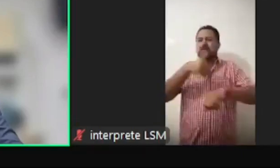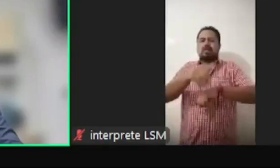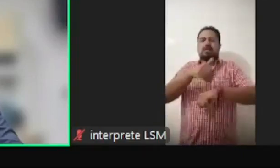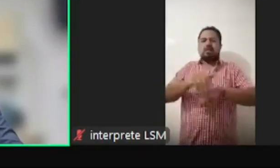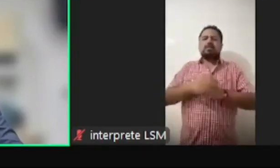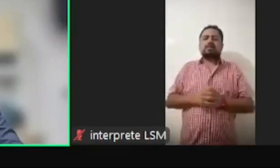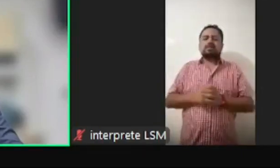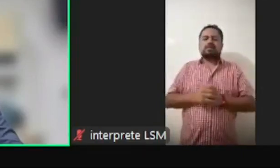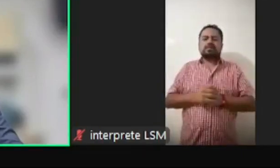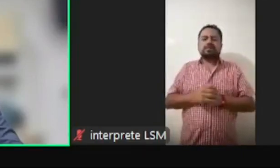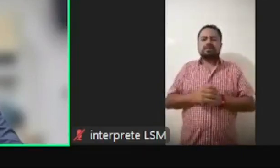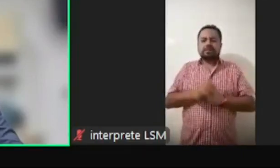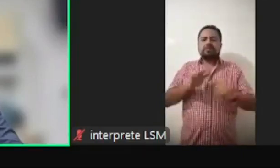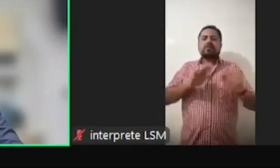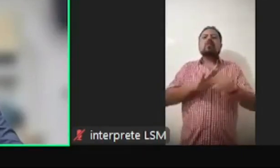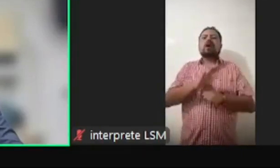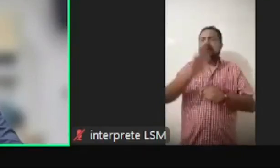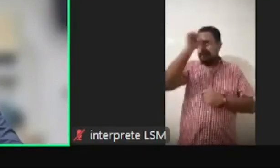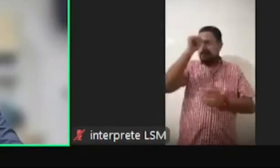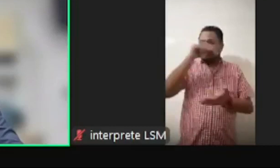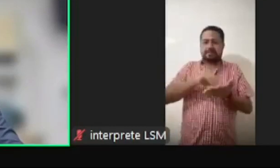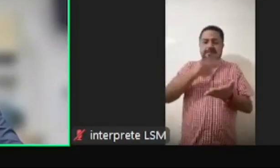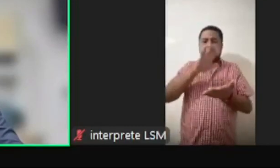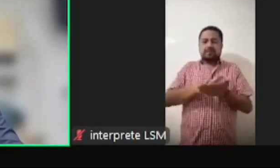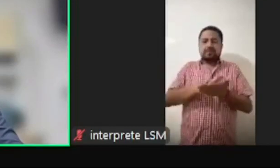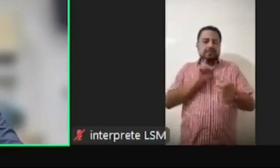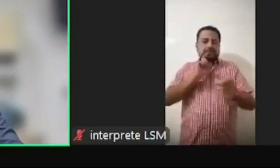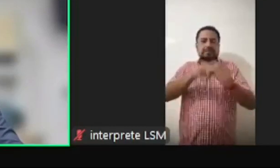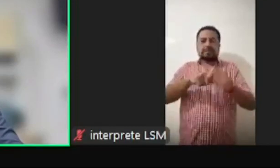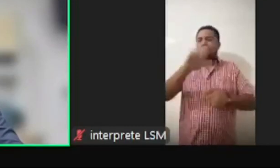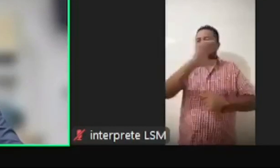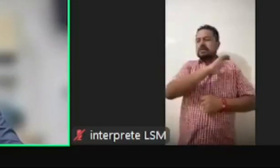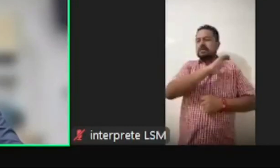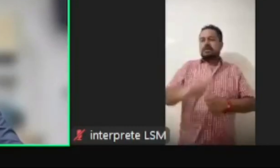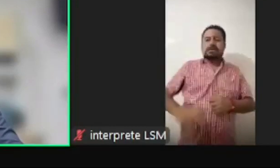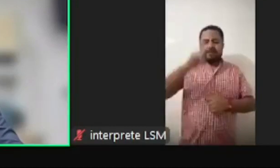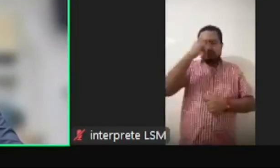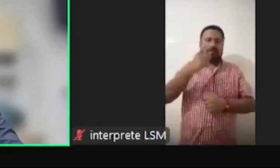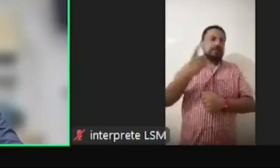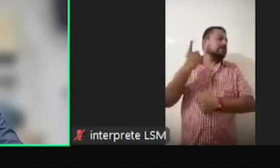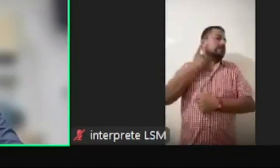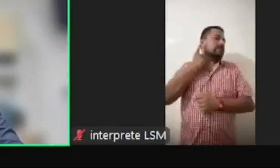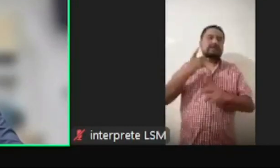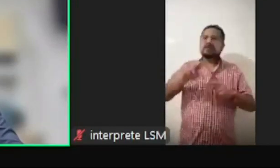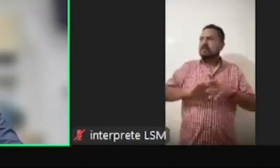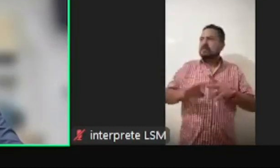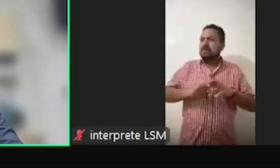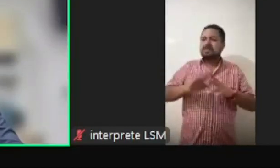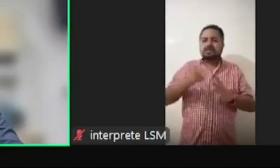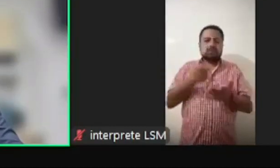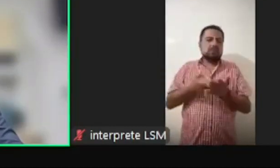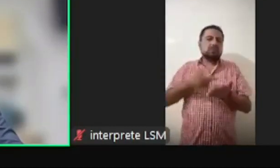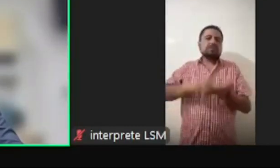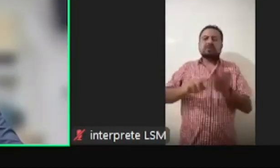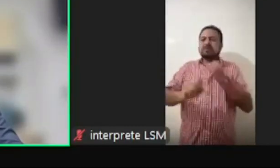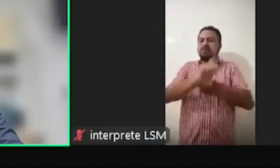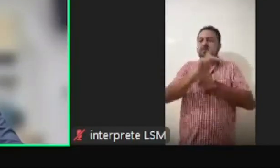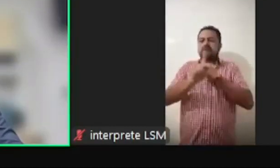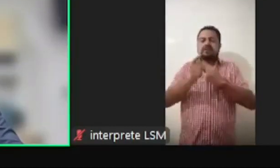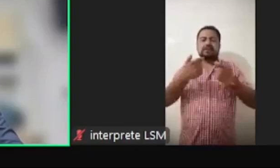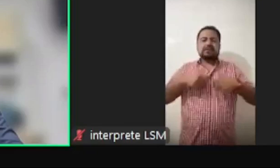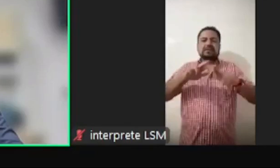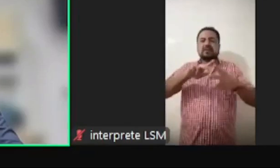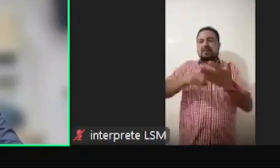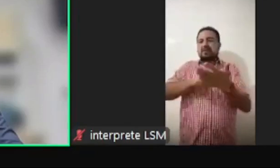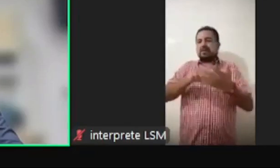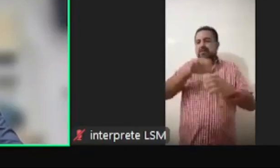30-03-2024, por el que se aprueba el registro de las fórmulas de candidaturas a Diputación Local, Migrante o Binacional por el principio de representación